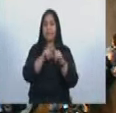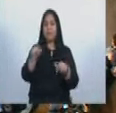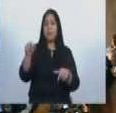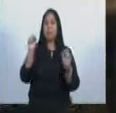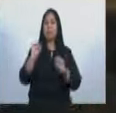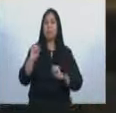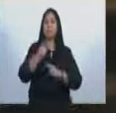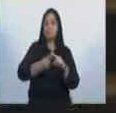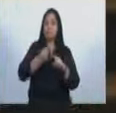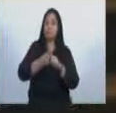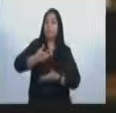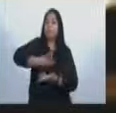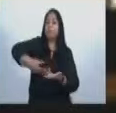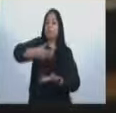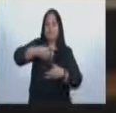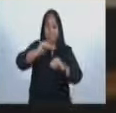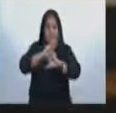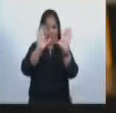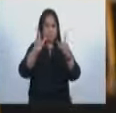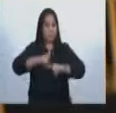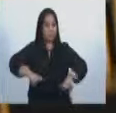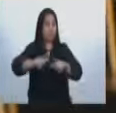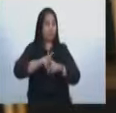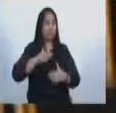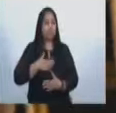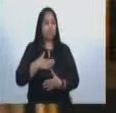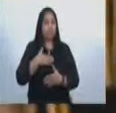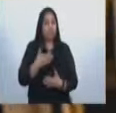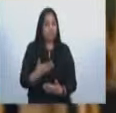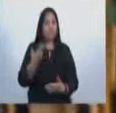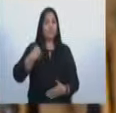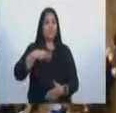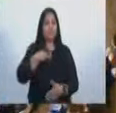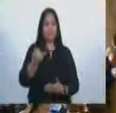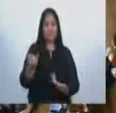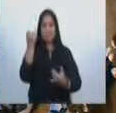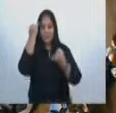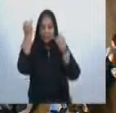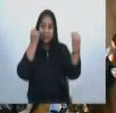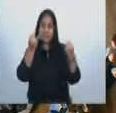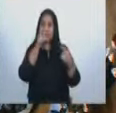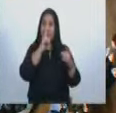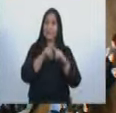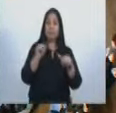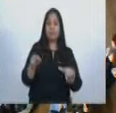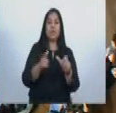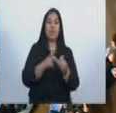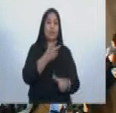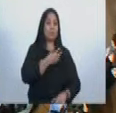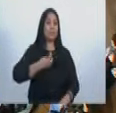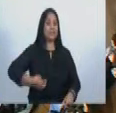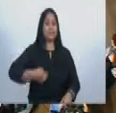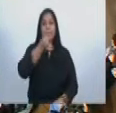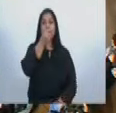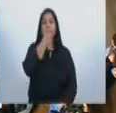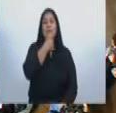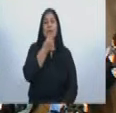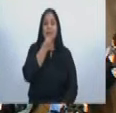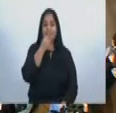compartir con transparencia en un ambiente de confianza nuestras inquietudes con el presidente Bernardo